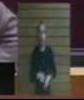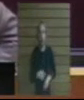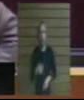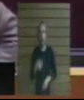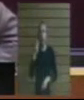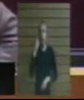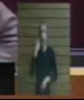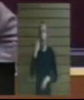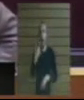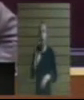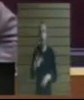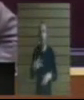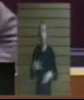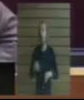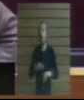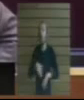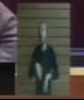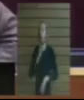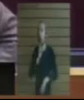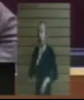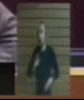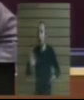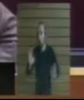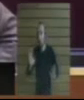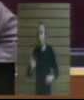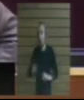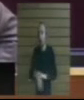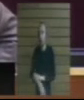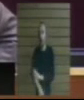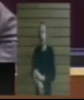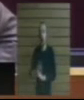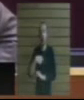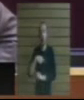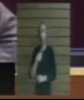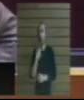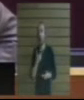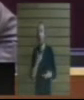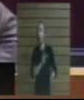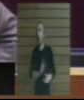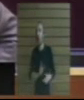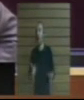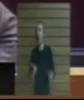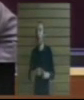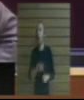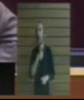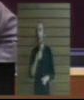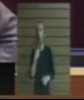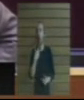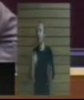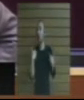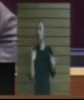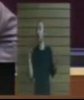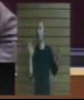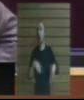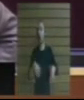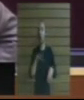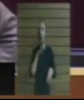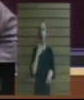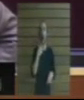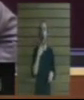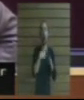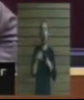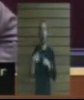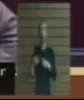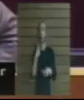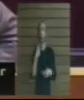termina esto. Pero desde luego, lo que nosotros no vamos a tolerar es que por su irresponsabilidad, por haber vendido lo que igual no